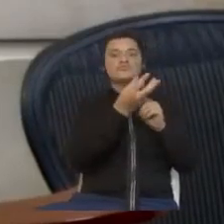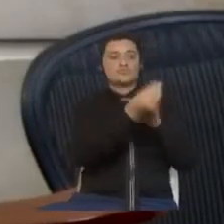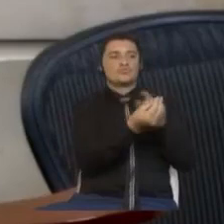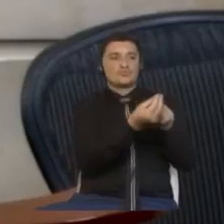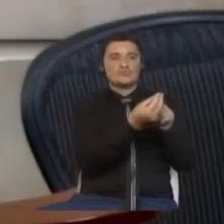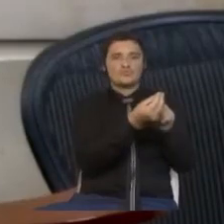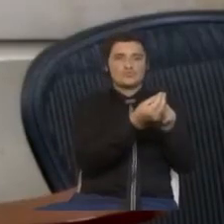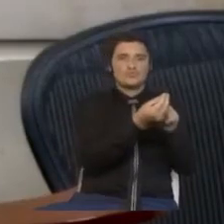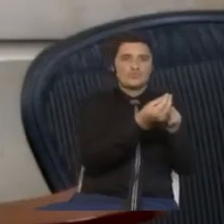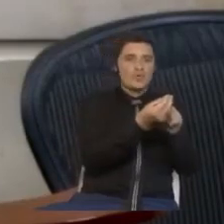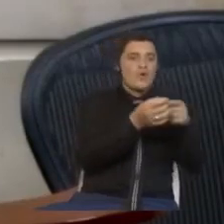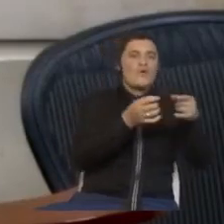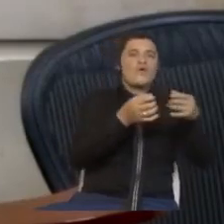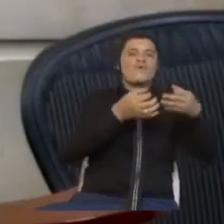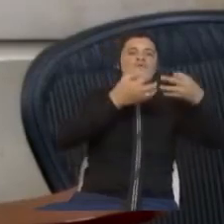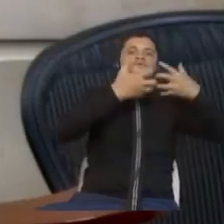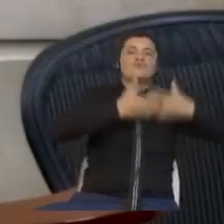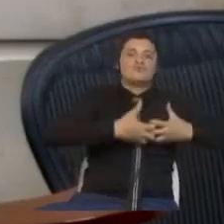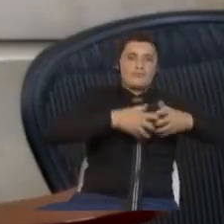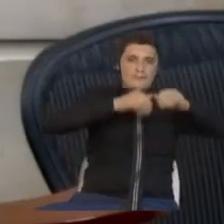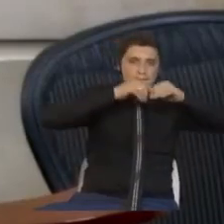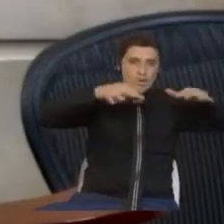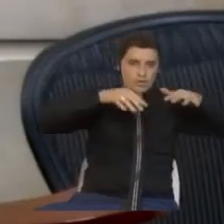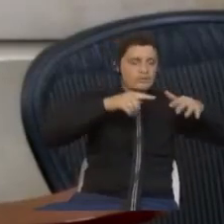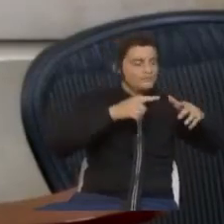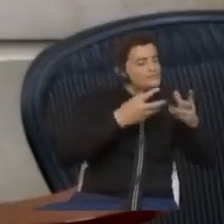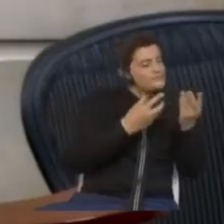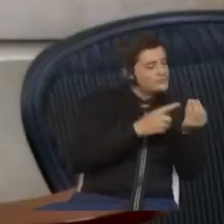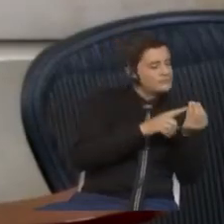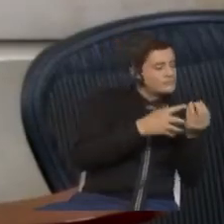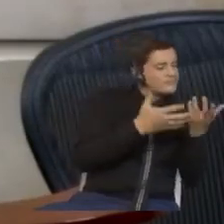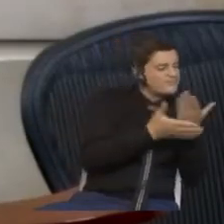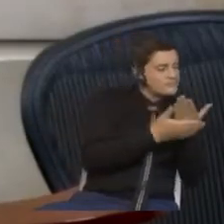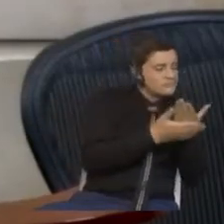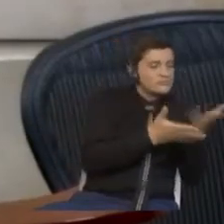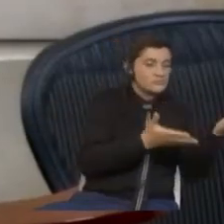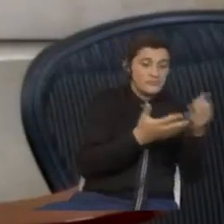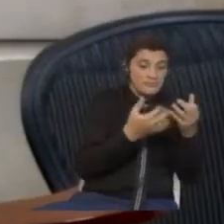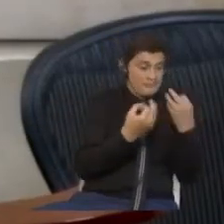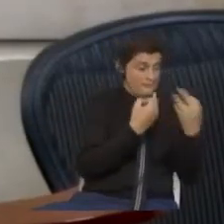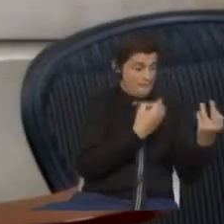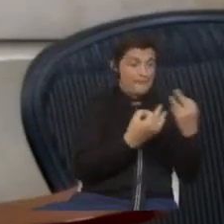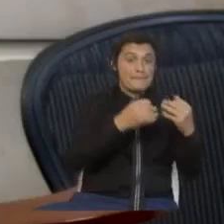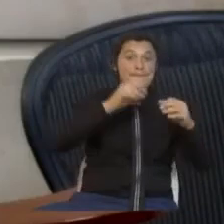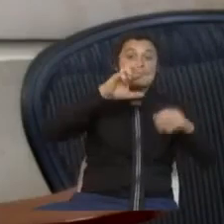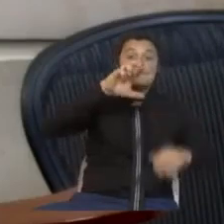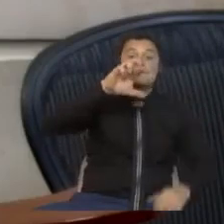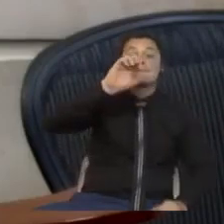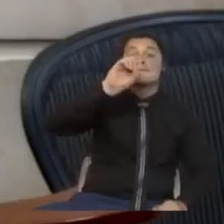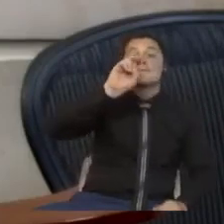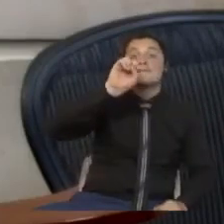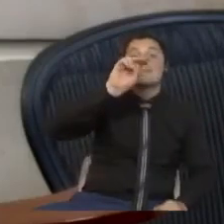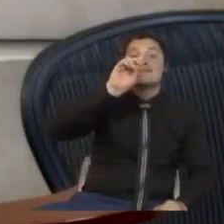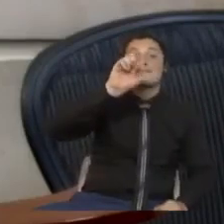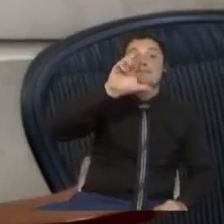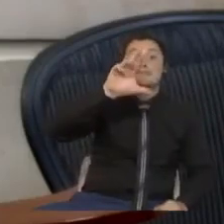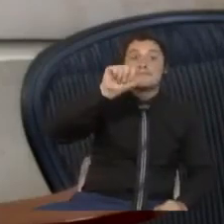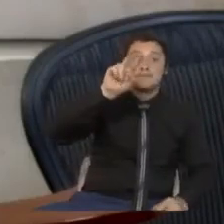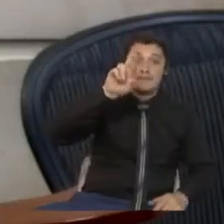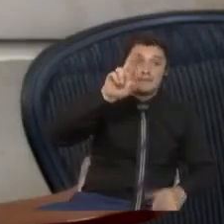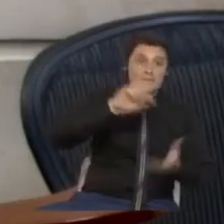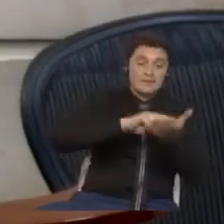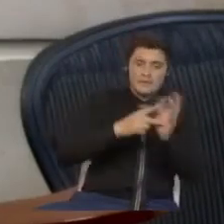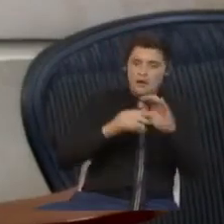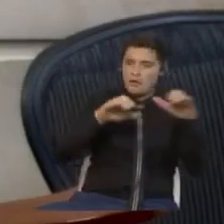quien consultamos formalmente explicó claramente que ponderar es privilegiar el mérito como